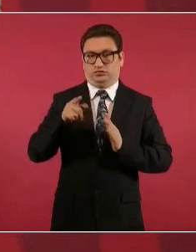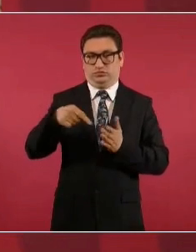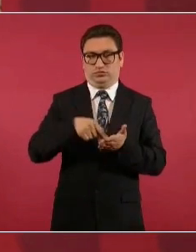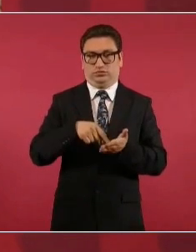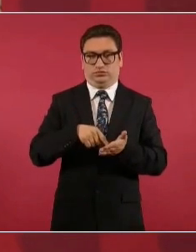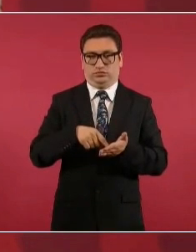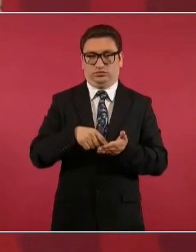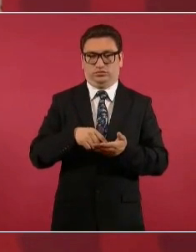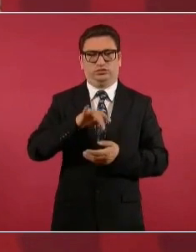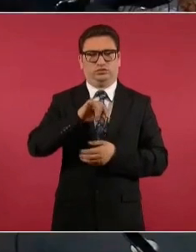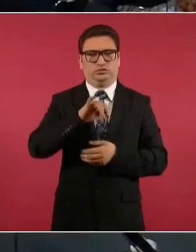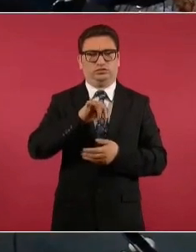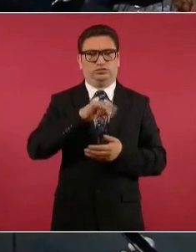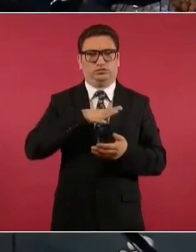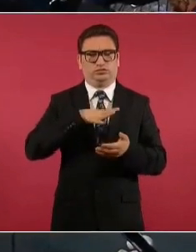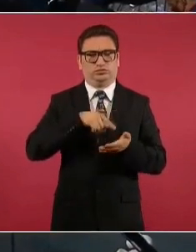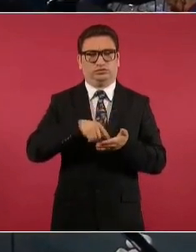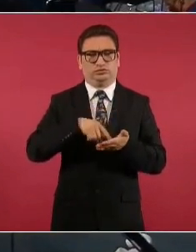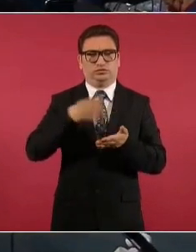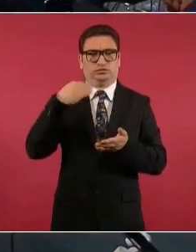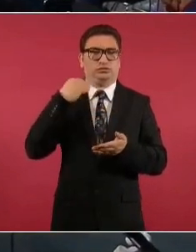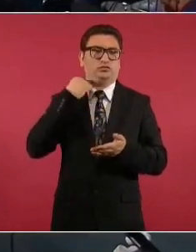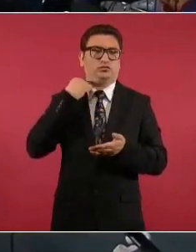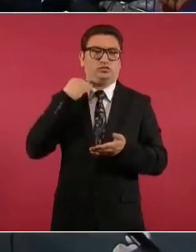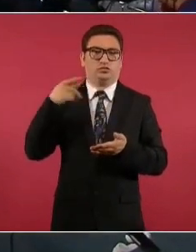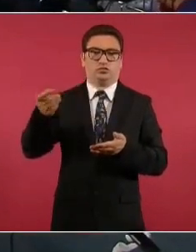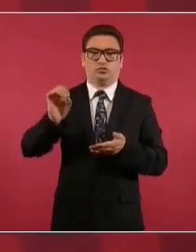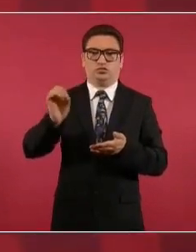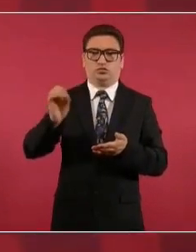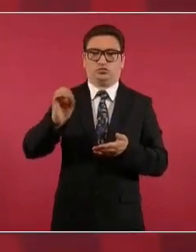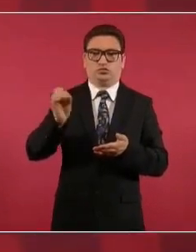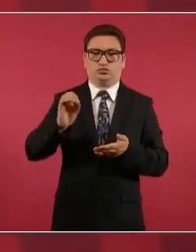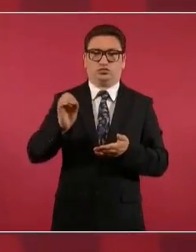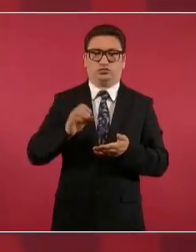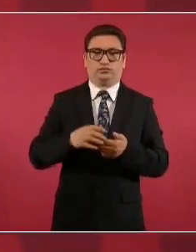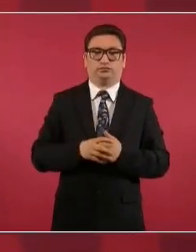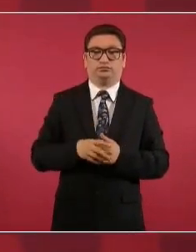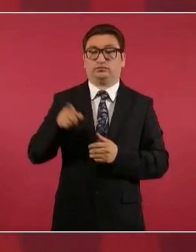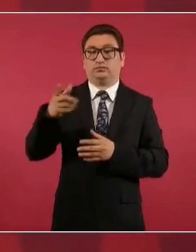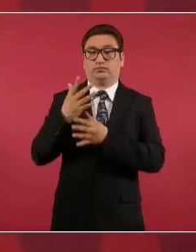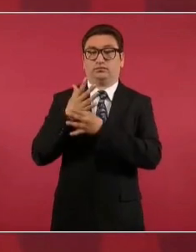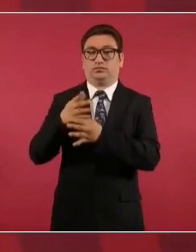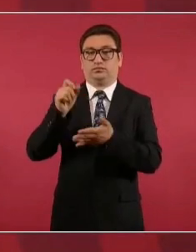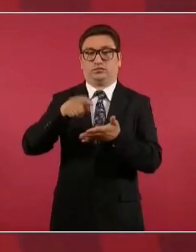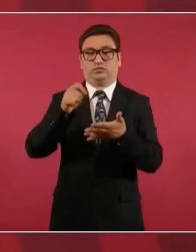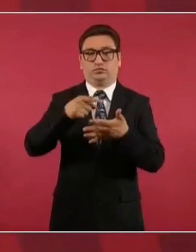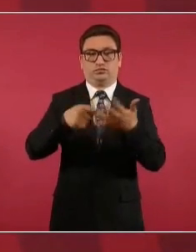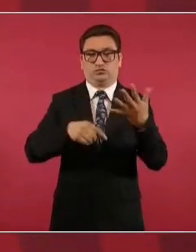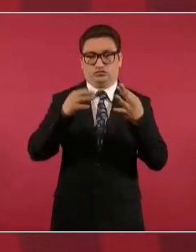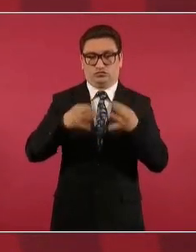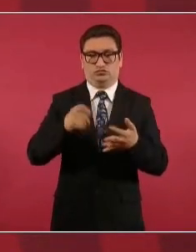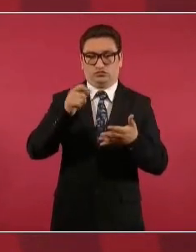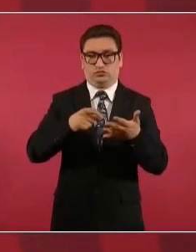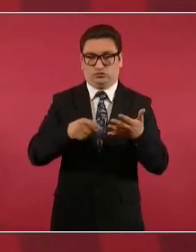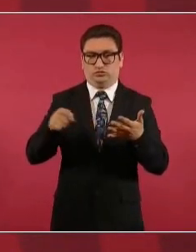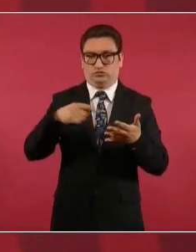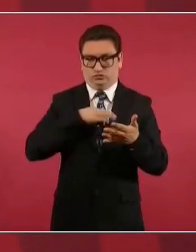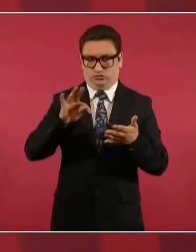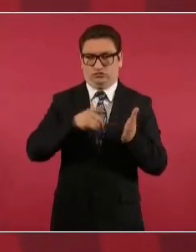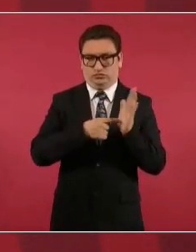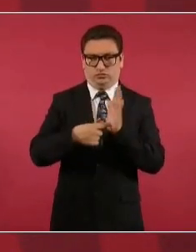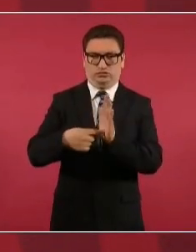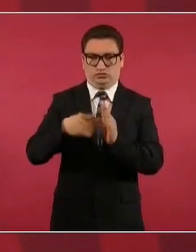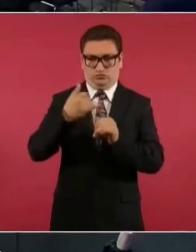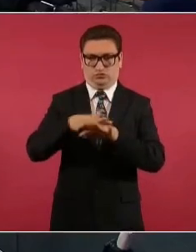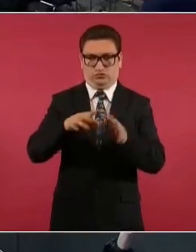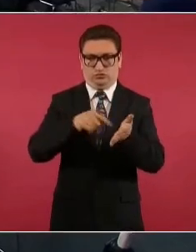están. Precisamente hablando con el abogado Vidulfo. No, no, no. Esos son exactamente los mismos. No, no, no, no, no. Yo puedo por mostrarles